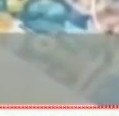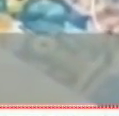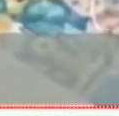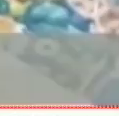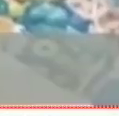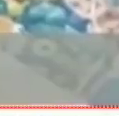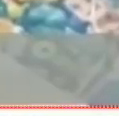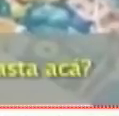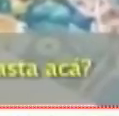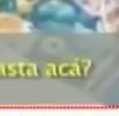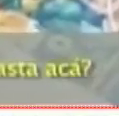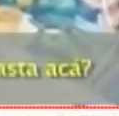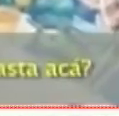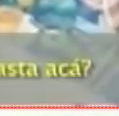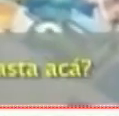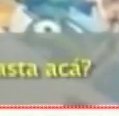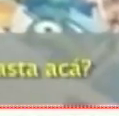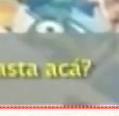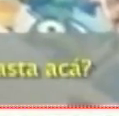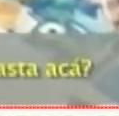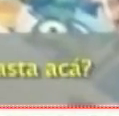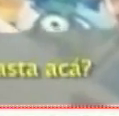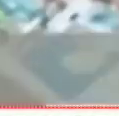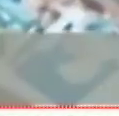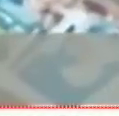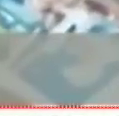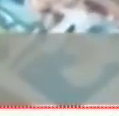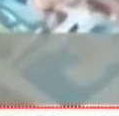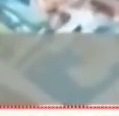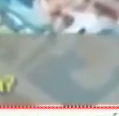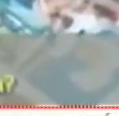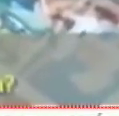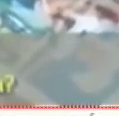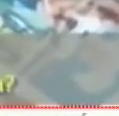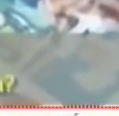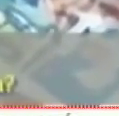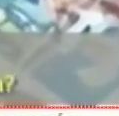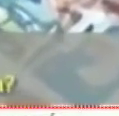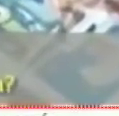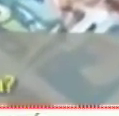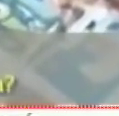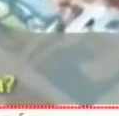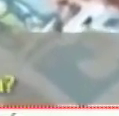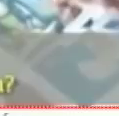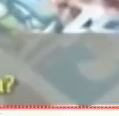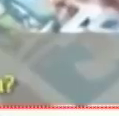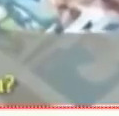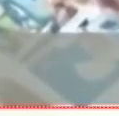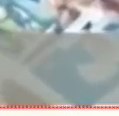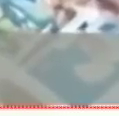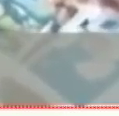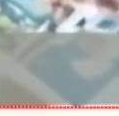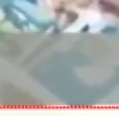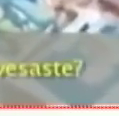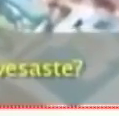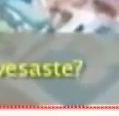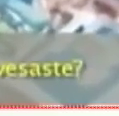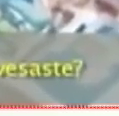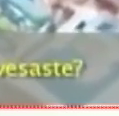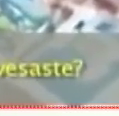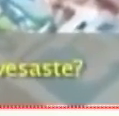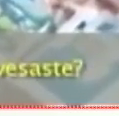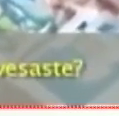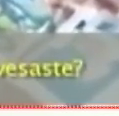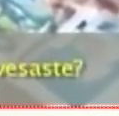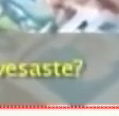Antonio. ¿Quién financió esta vaina? ¿Cómo llegaron hasta acá? No lo manejo yo. ¿Cómo llegaron? ¿Llegaste volando? ¿Llegaste por tierra? Por tierra. ¿De